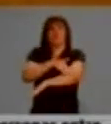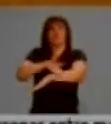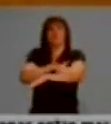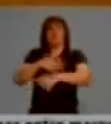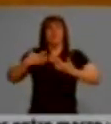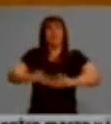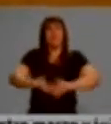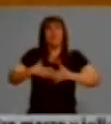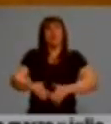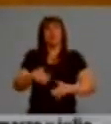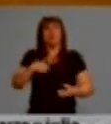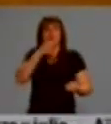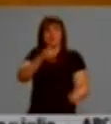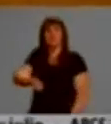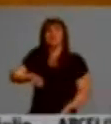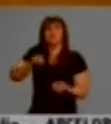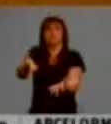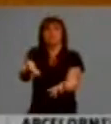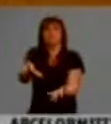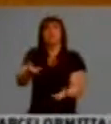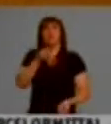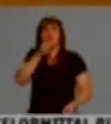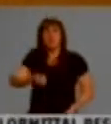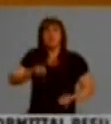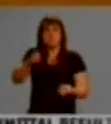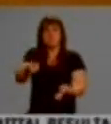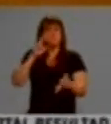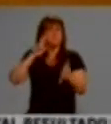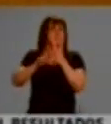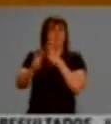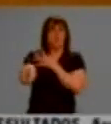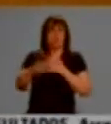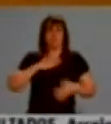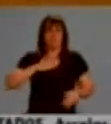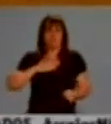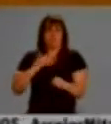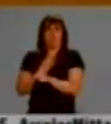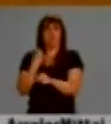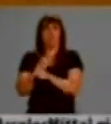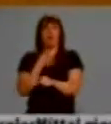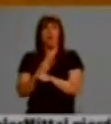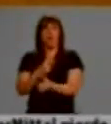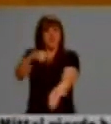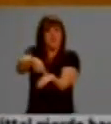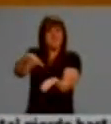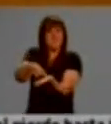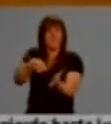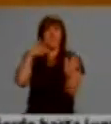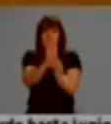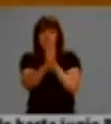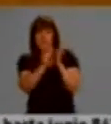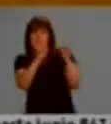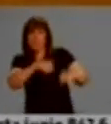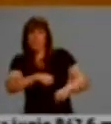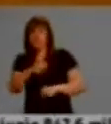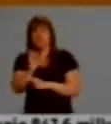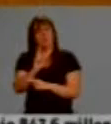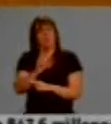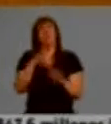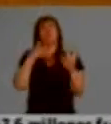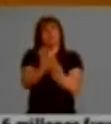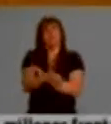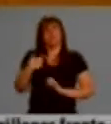funcionen y den cuenta con transparencia de sus actos. Exigirlo no es complicidad, es creer en la